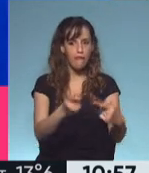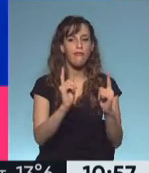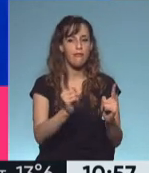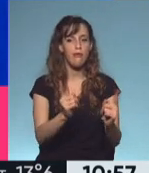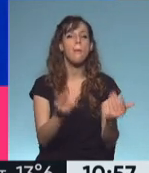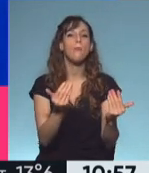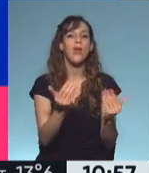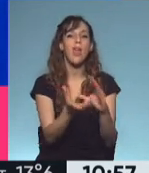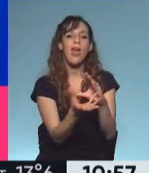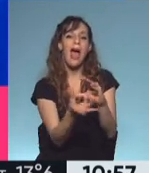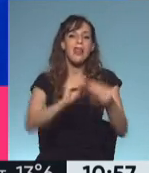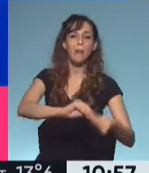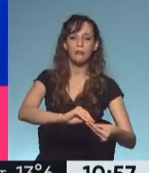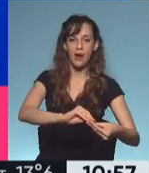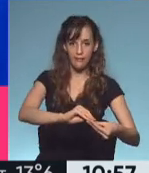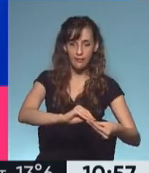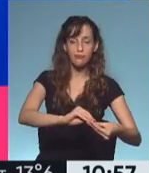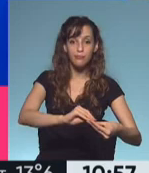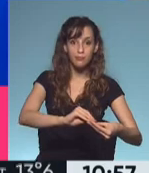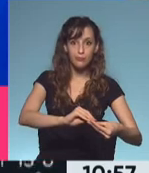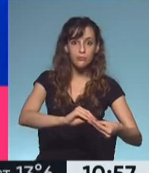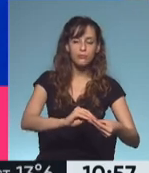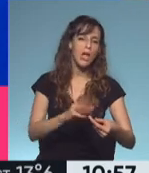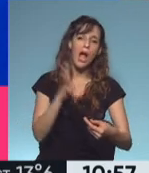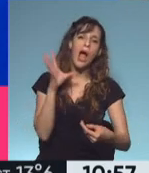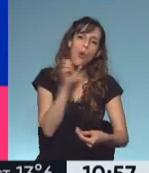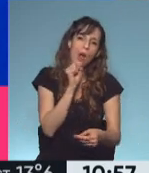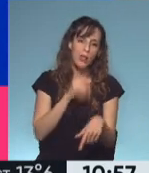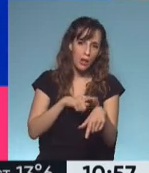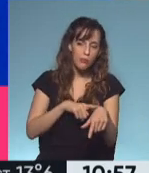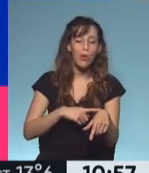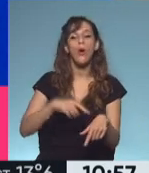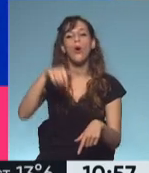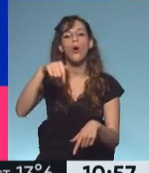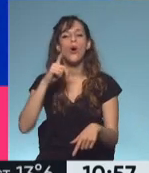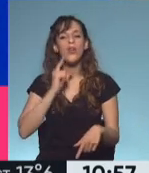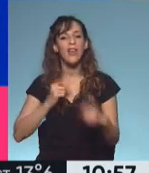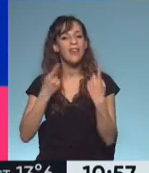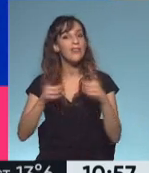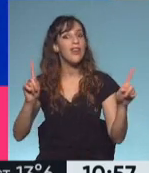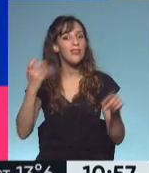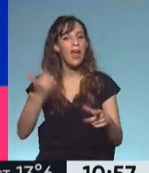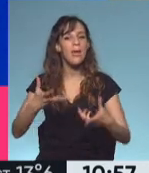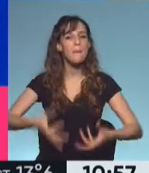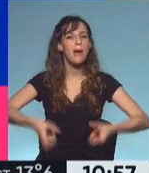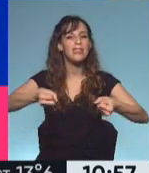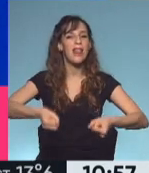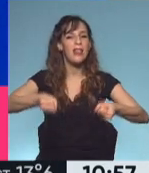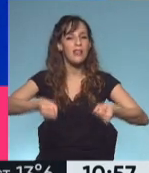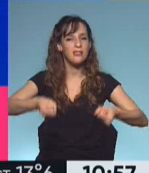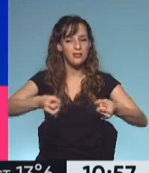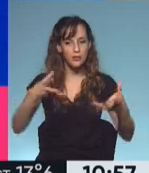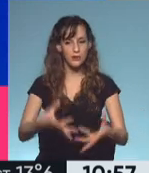se adaptan a la falta de espacio, se adaptan a un montón de cosas. Igual ahora hay unas macetas inteligentes que las cargas con agua.